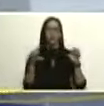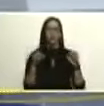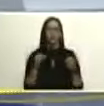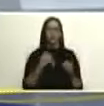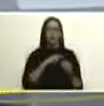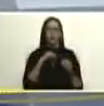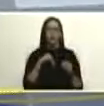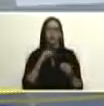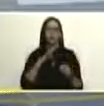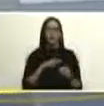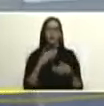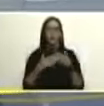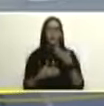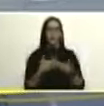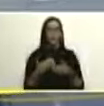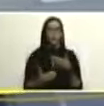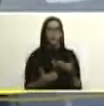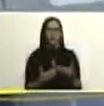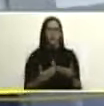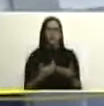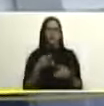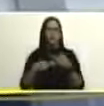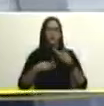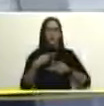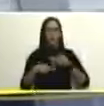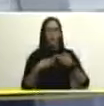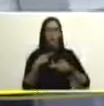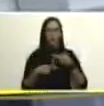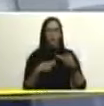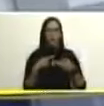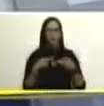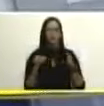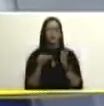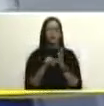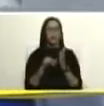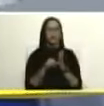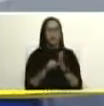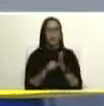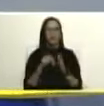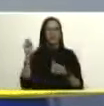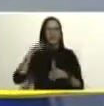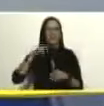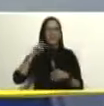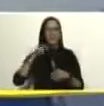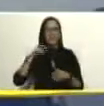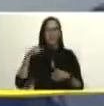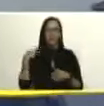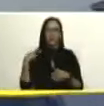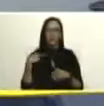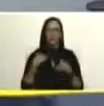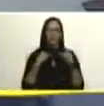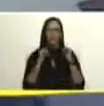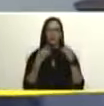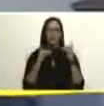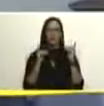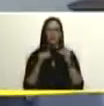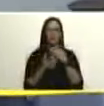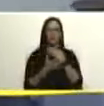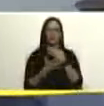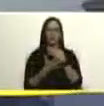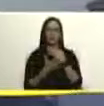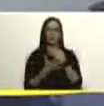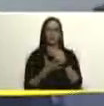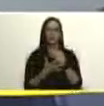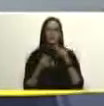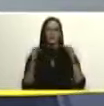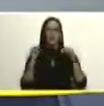Nosotros estamos en un proceso revolucionario donde es necesario tener independencia tecnológica y